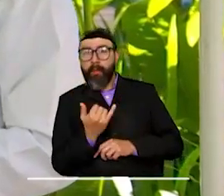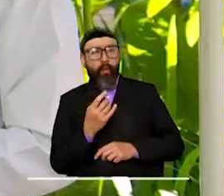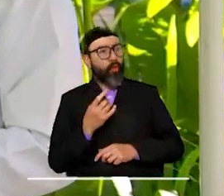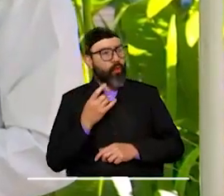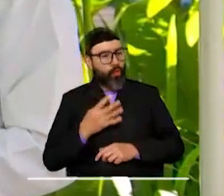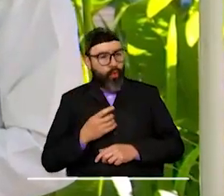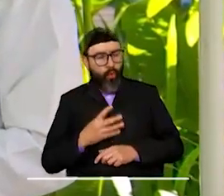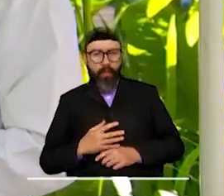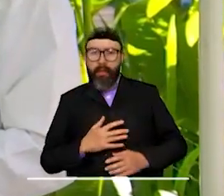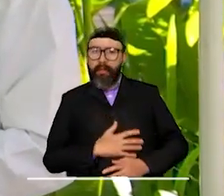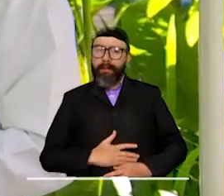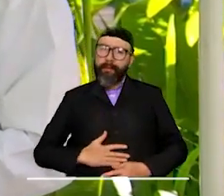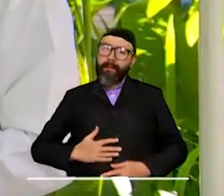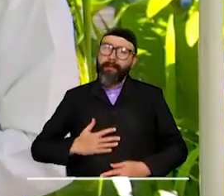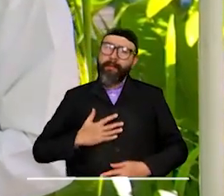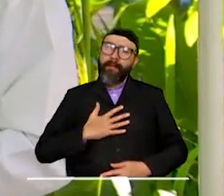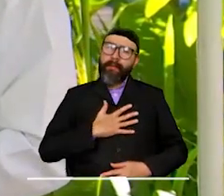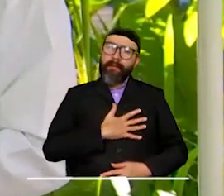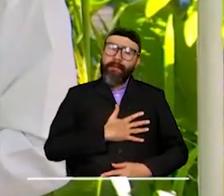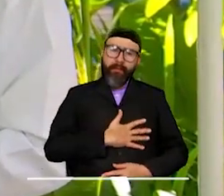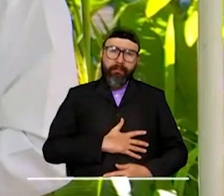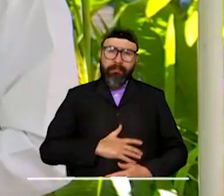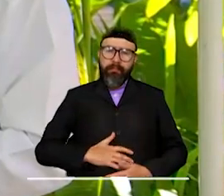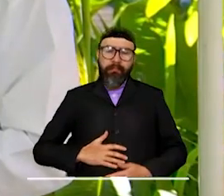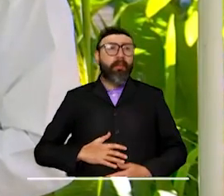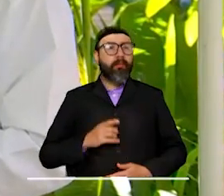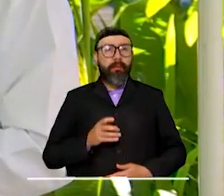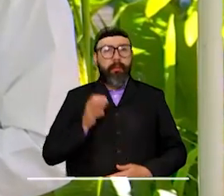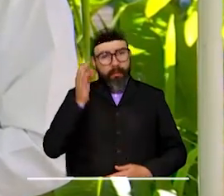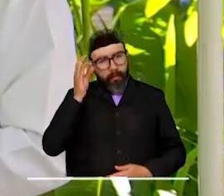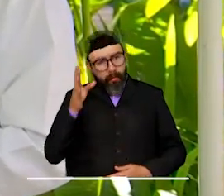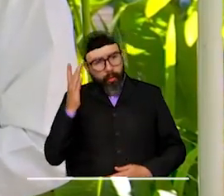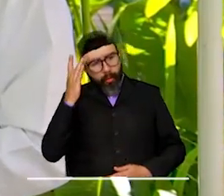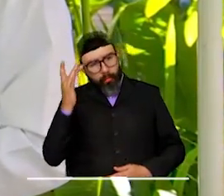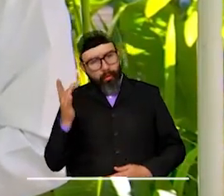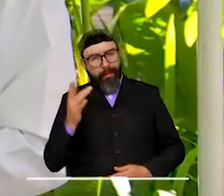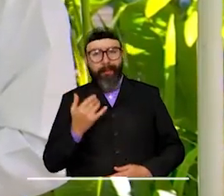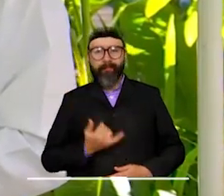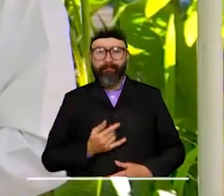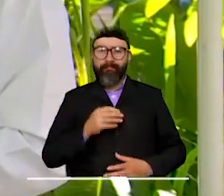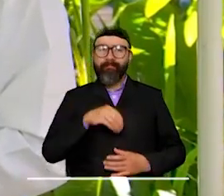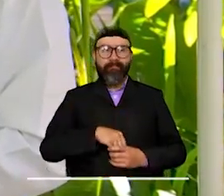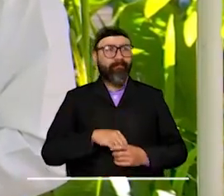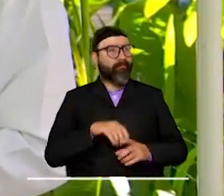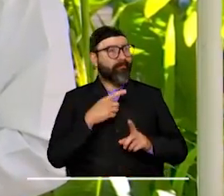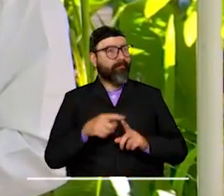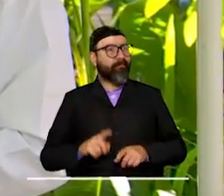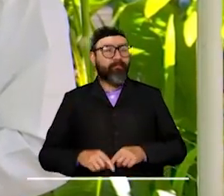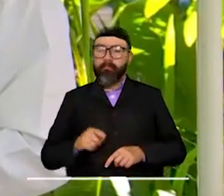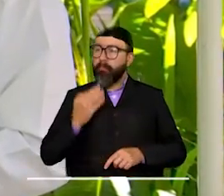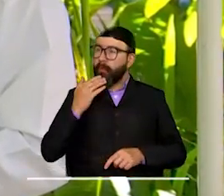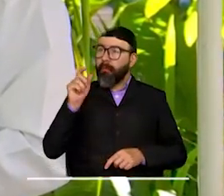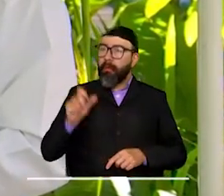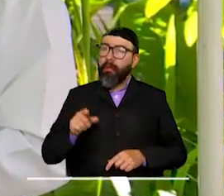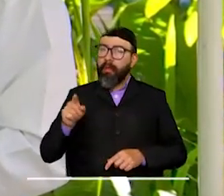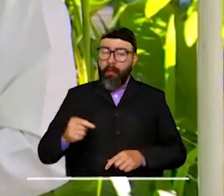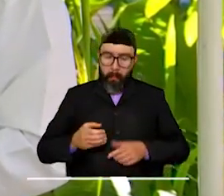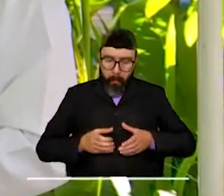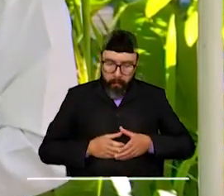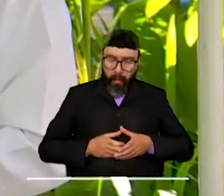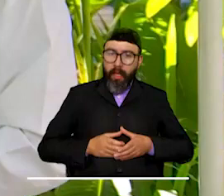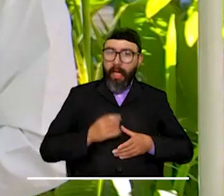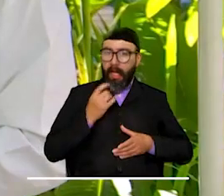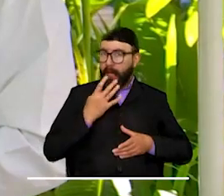de la parte epigástrica puede tener muchas razones de ser. Puede ser una patología del páncreas que está a nivel de ese